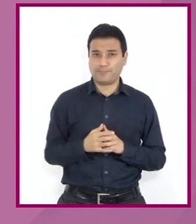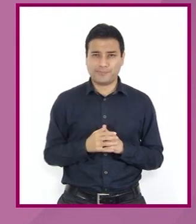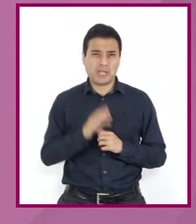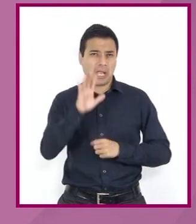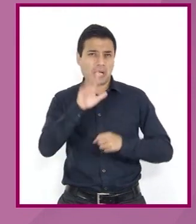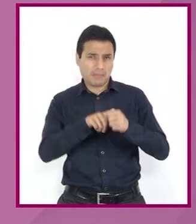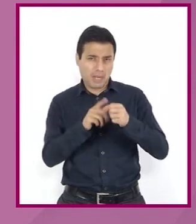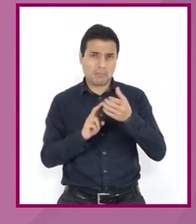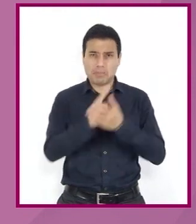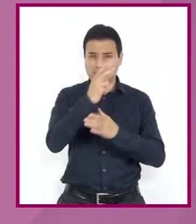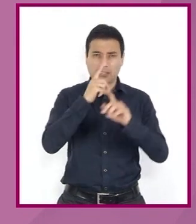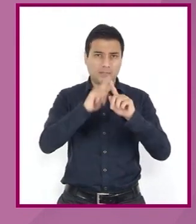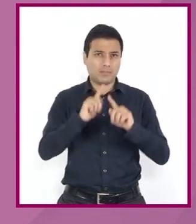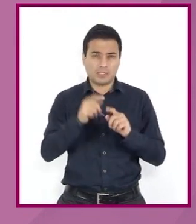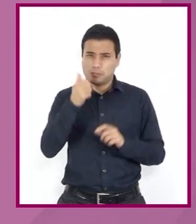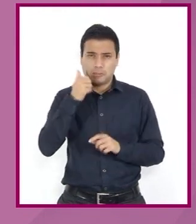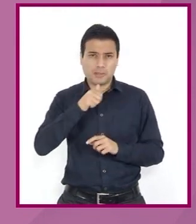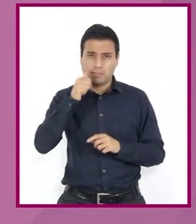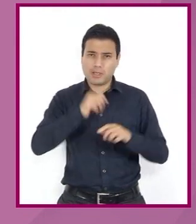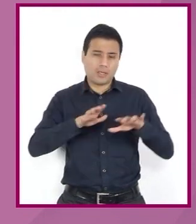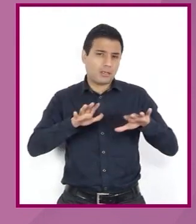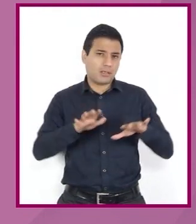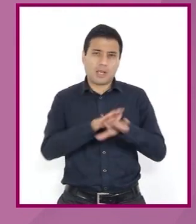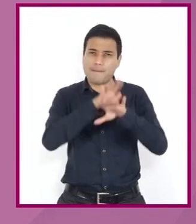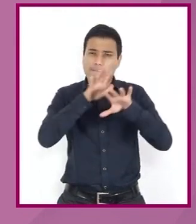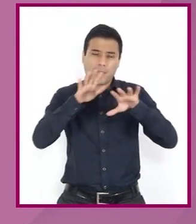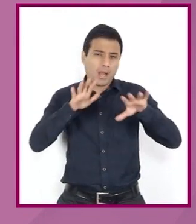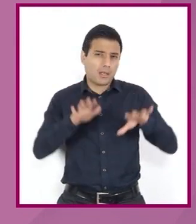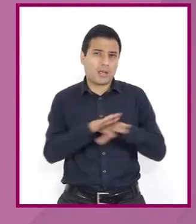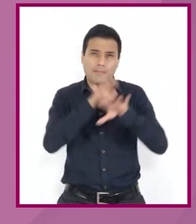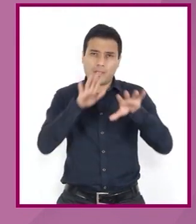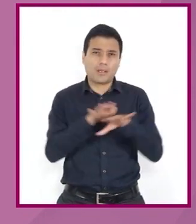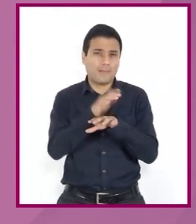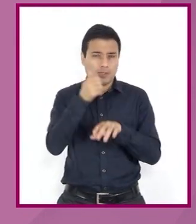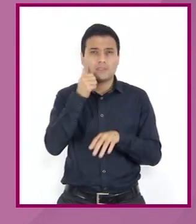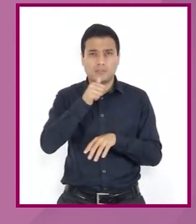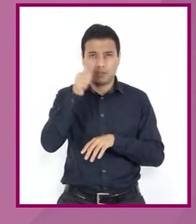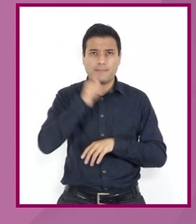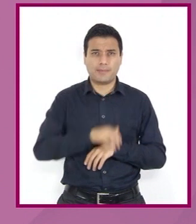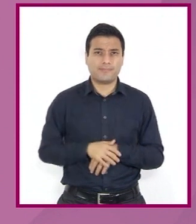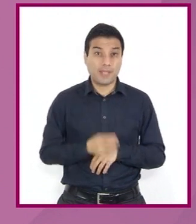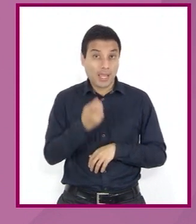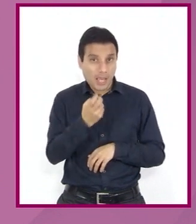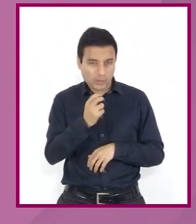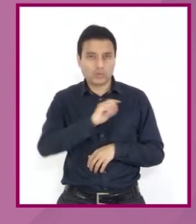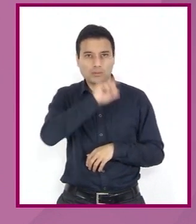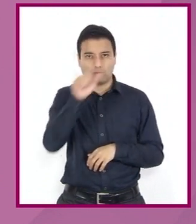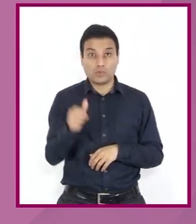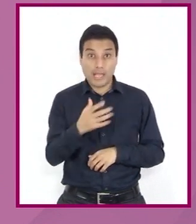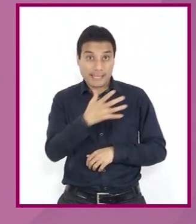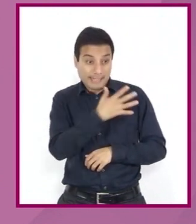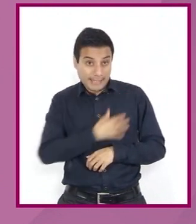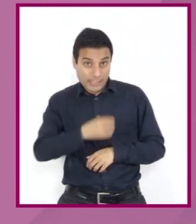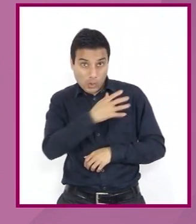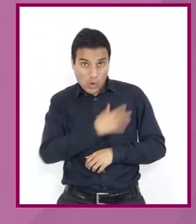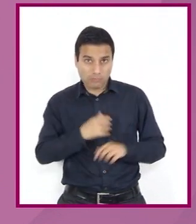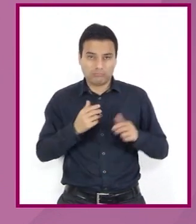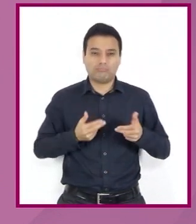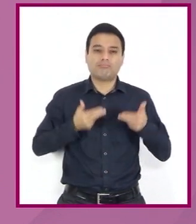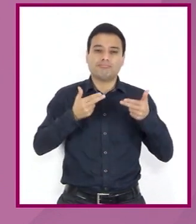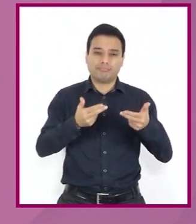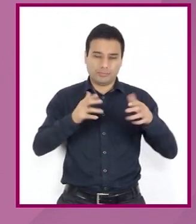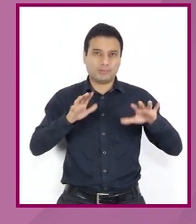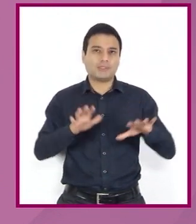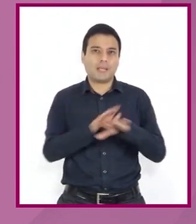especies cambian con el tiempo, evolucionan, y ese cambio es heredable. El cambio biológico